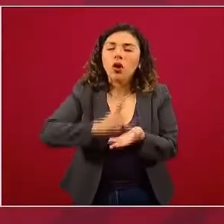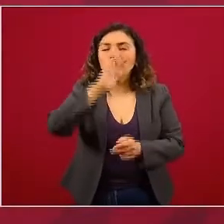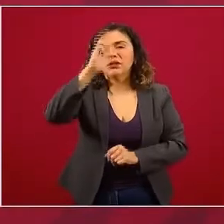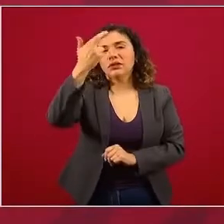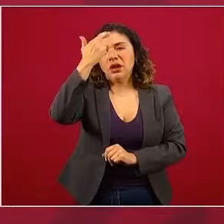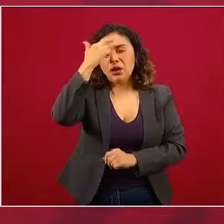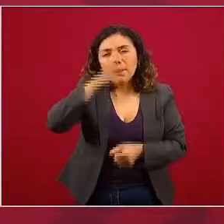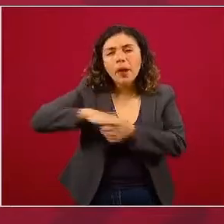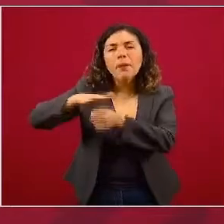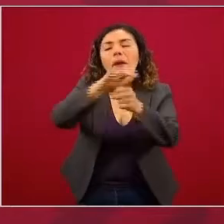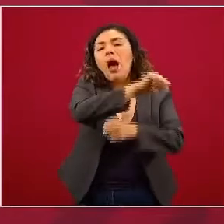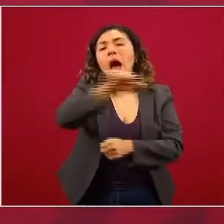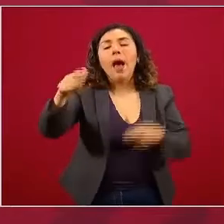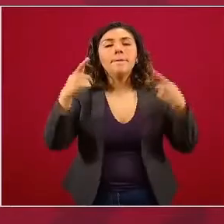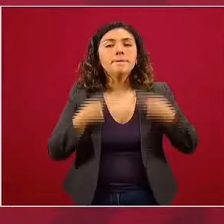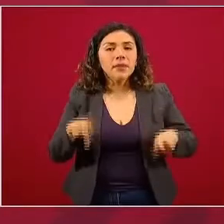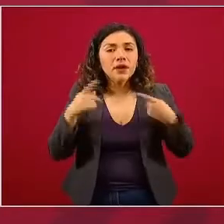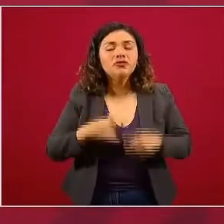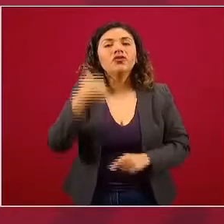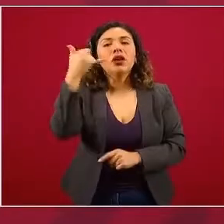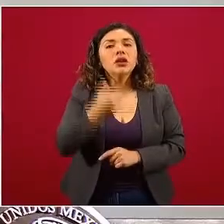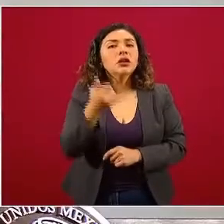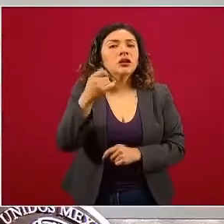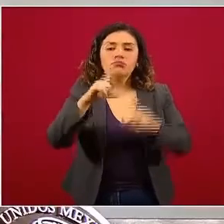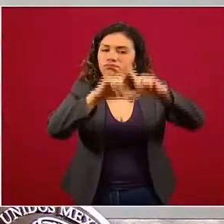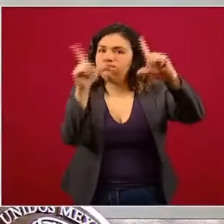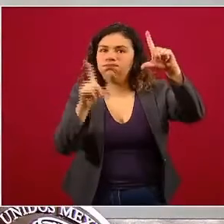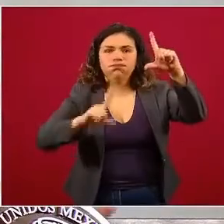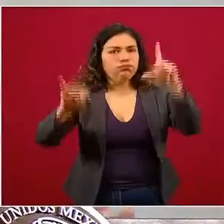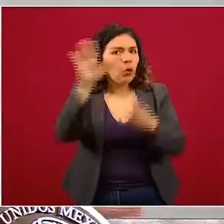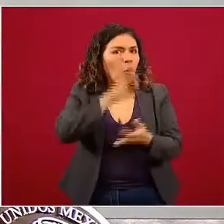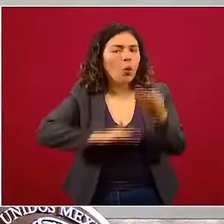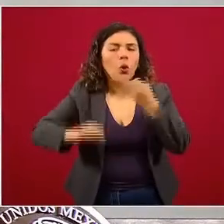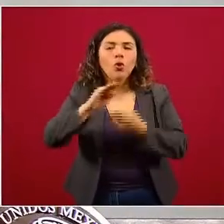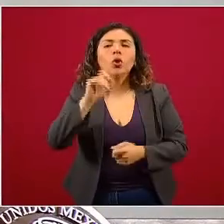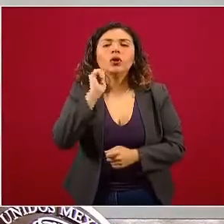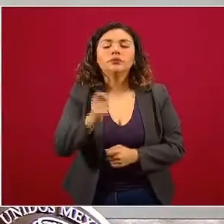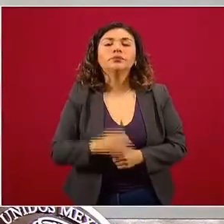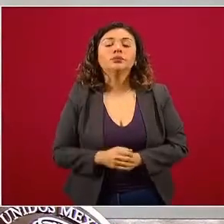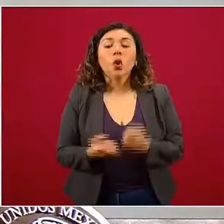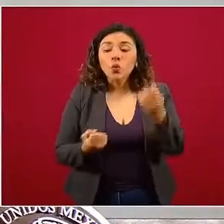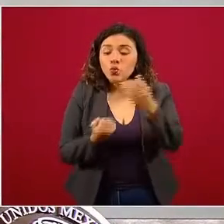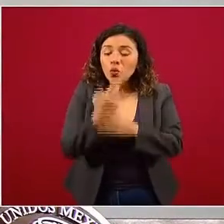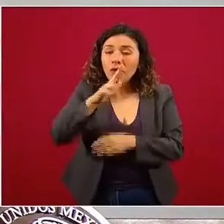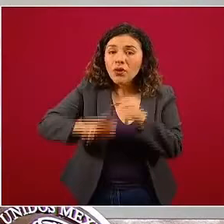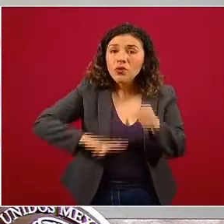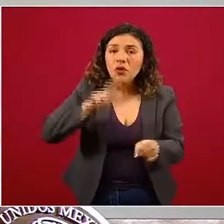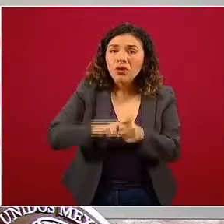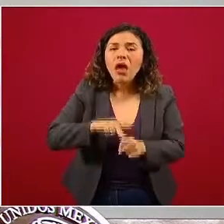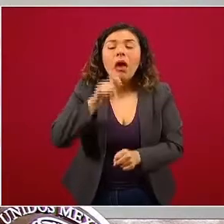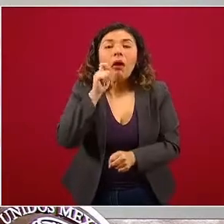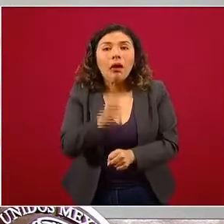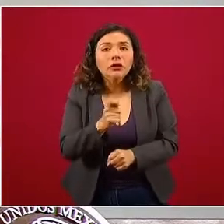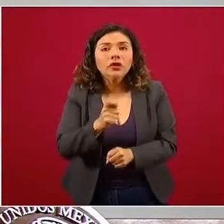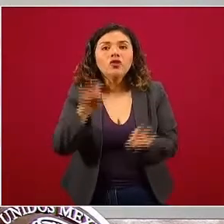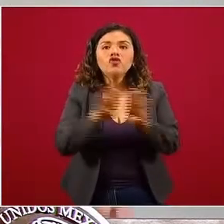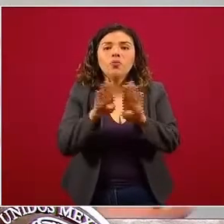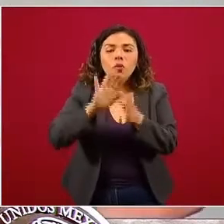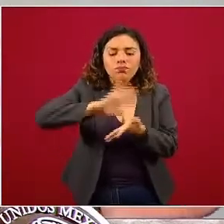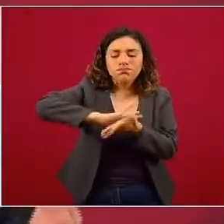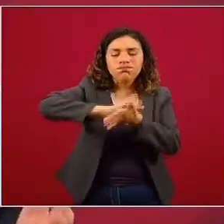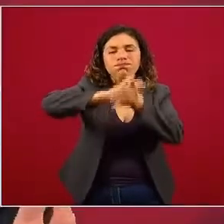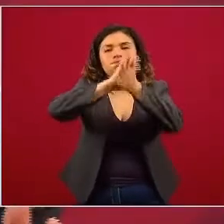recordatorio para la población y para todo el país. Nueva normalidad ha significado este